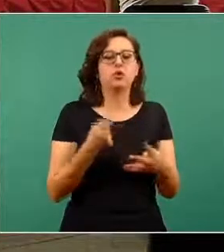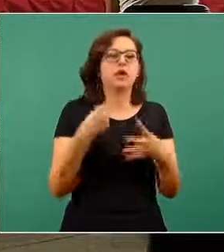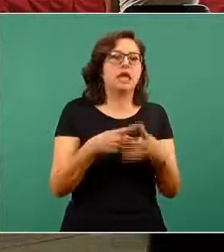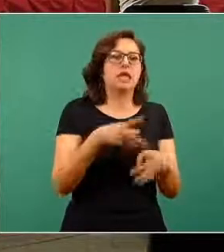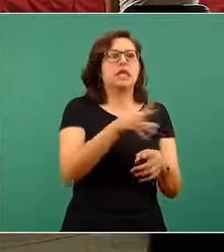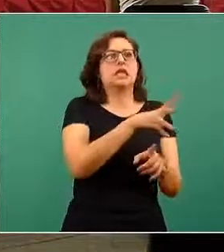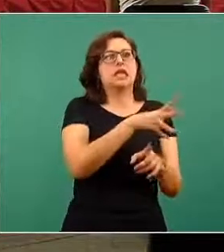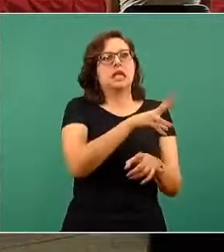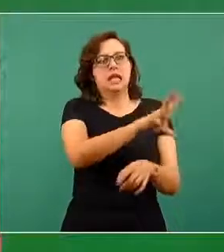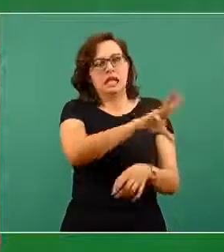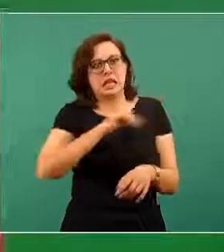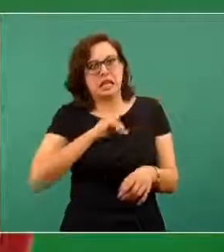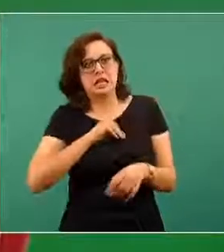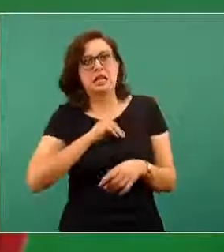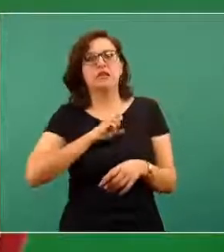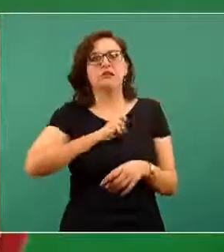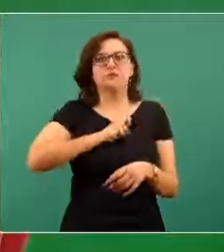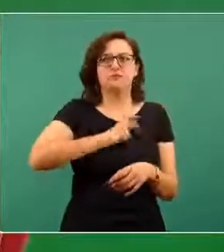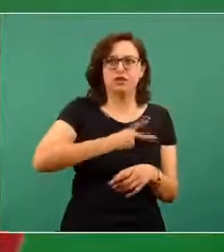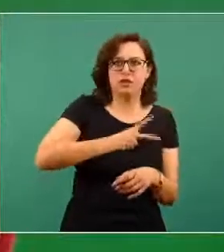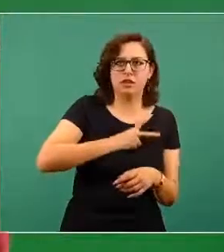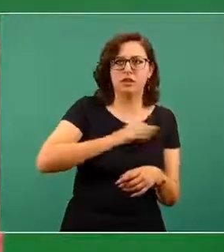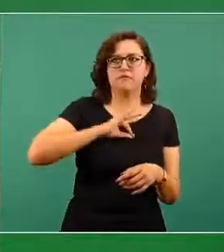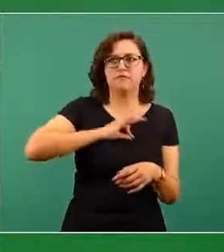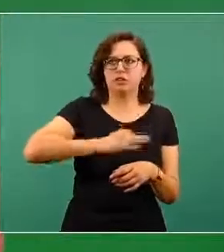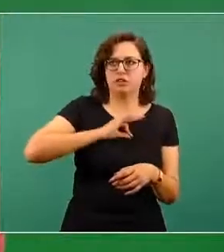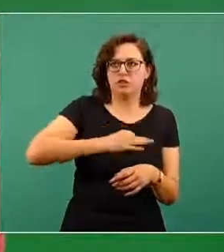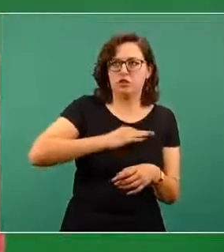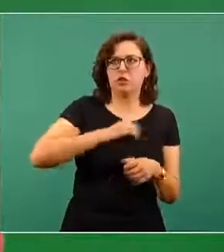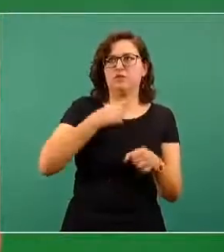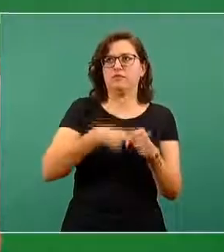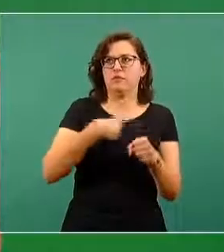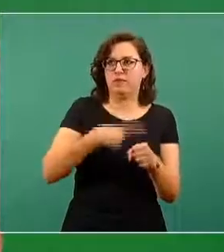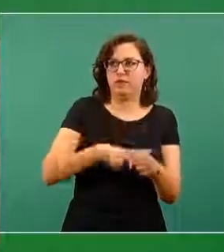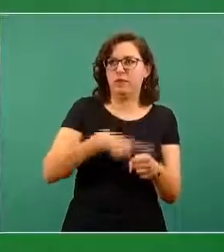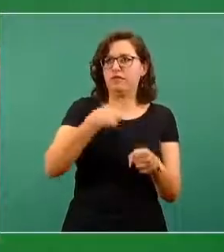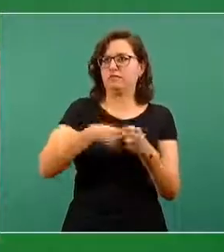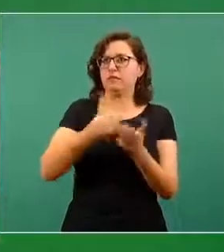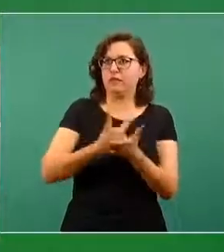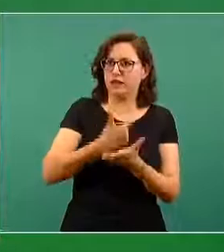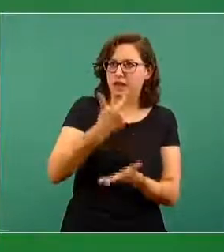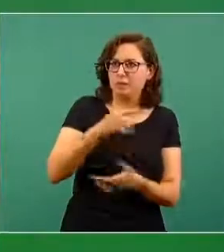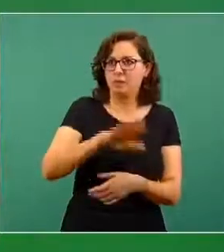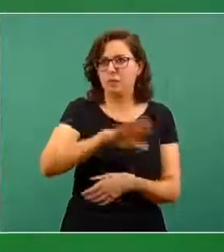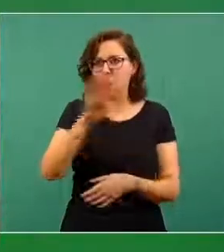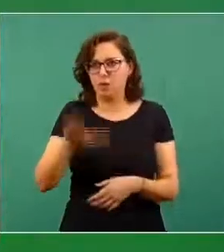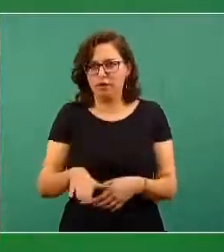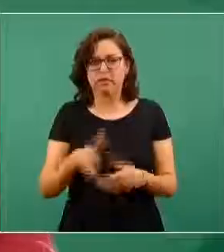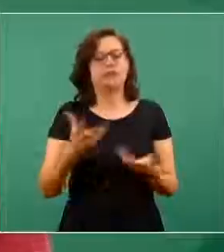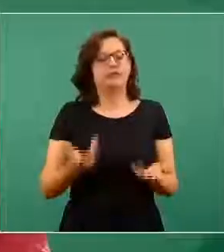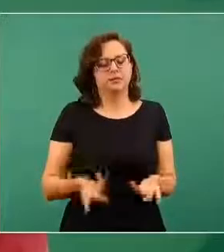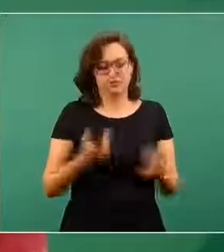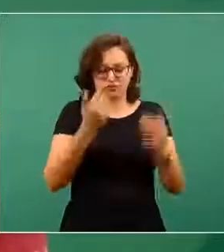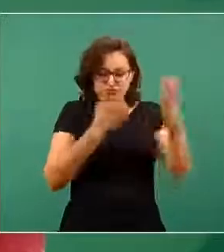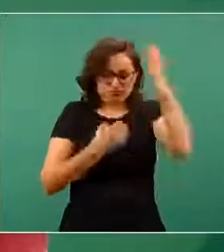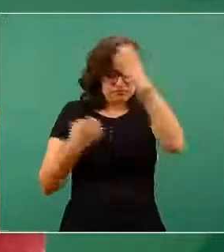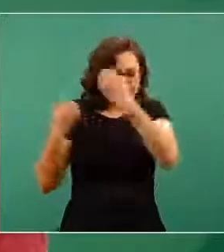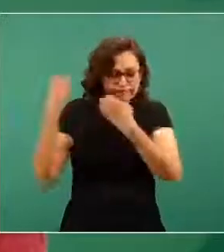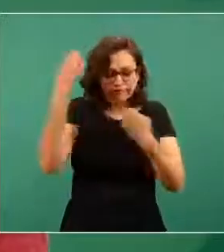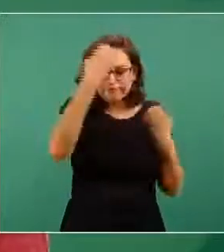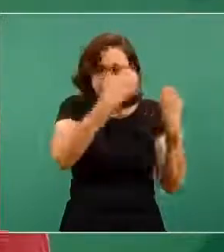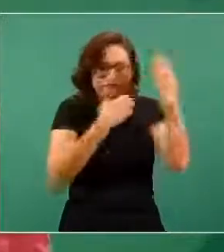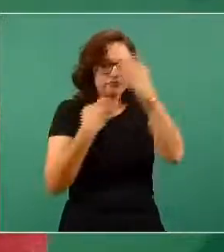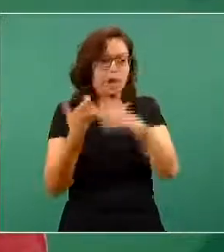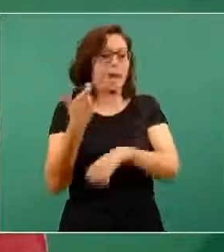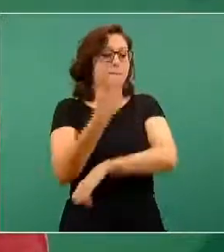enfermedad grave o contra la muerte. En algunas de estas vacunas tenemos información específica sobre